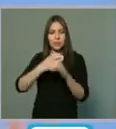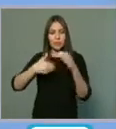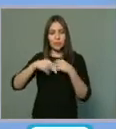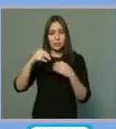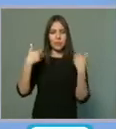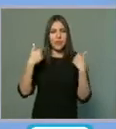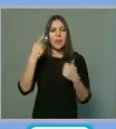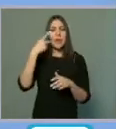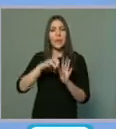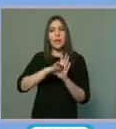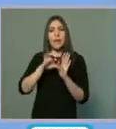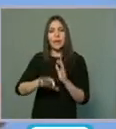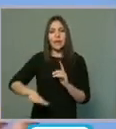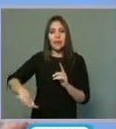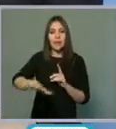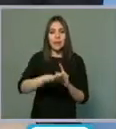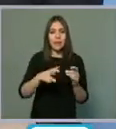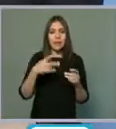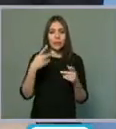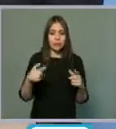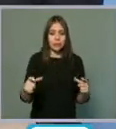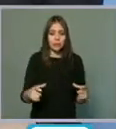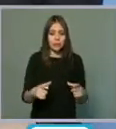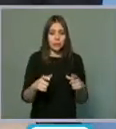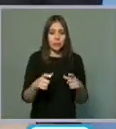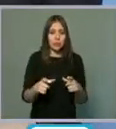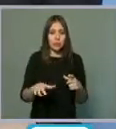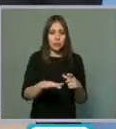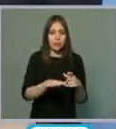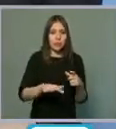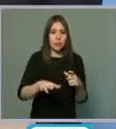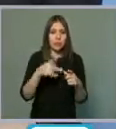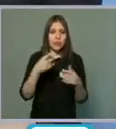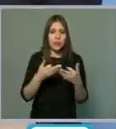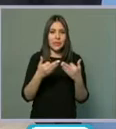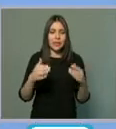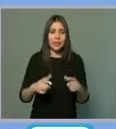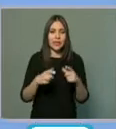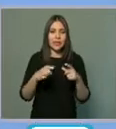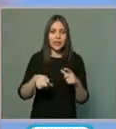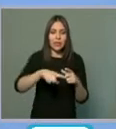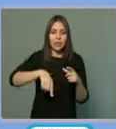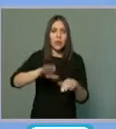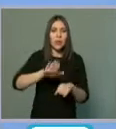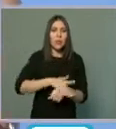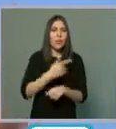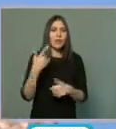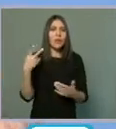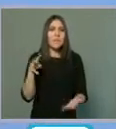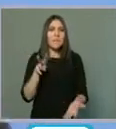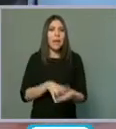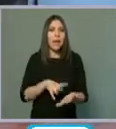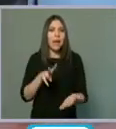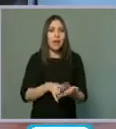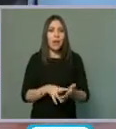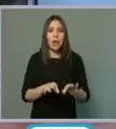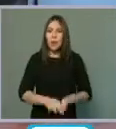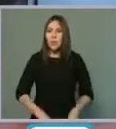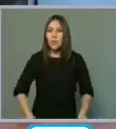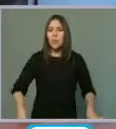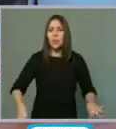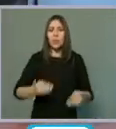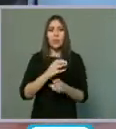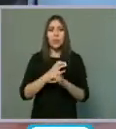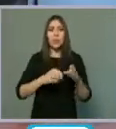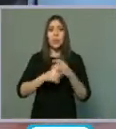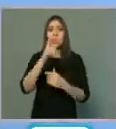para que este pedazo de tierra sea tan importante, trascendente, crucial para no solo una religión, sino para un Para